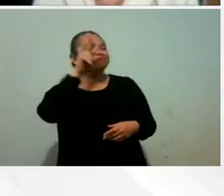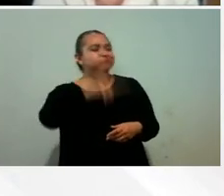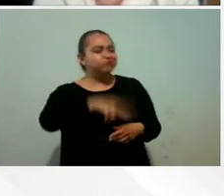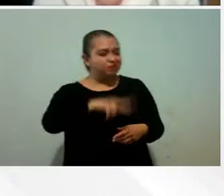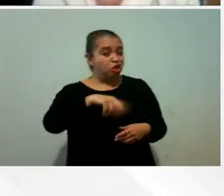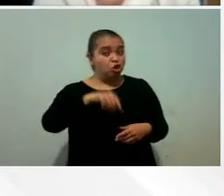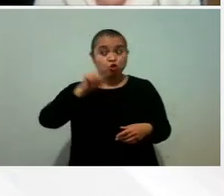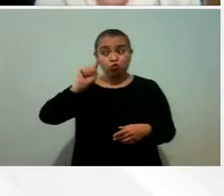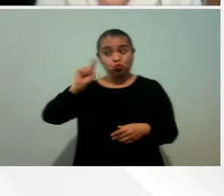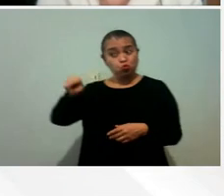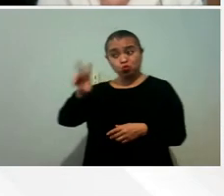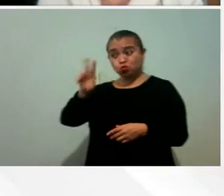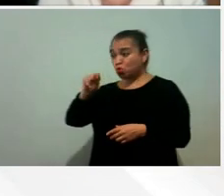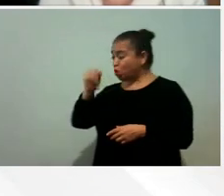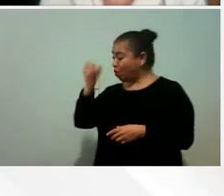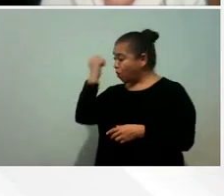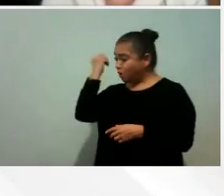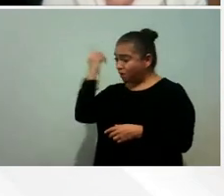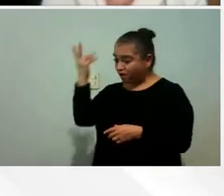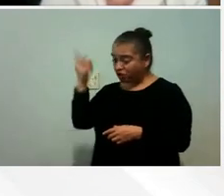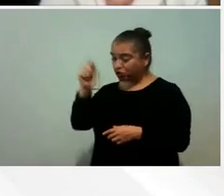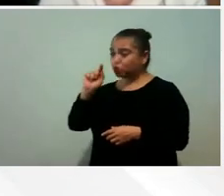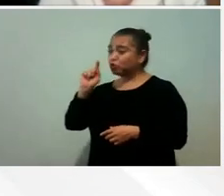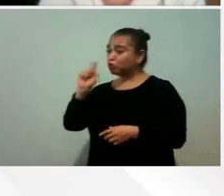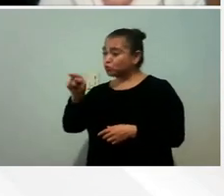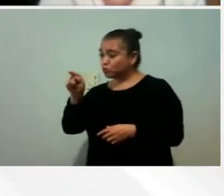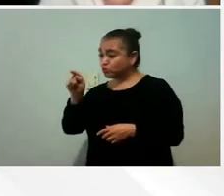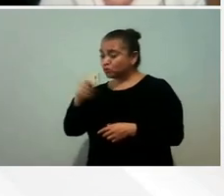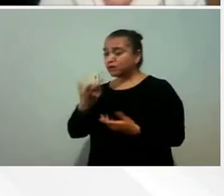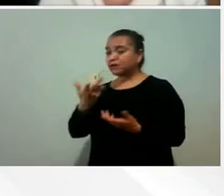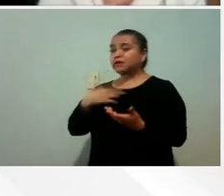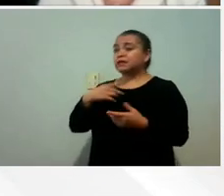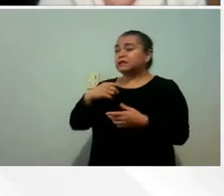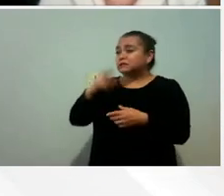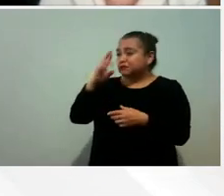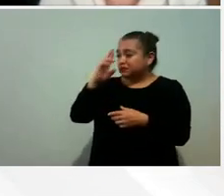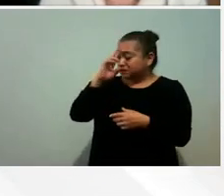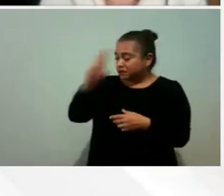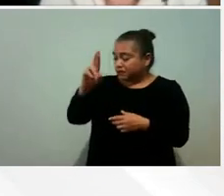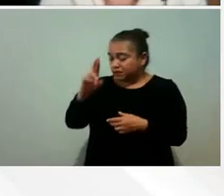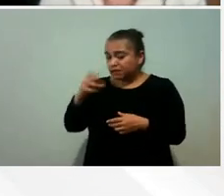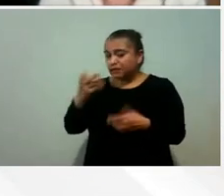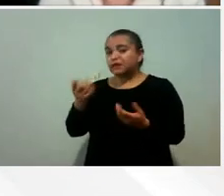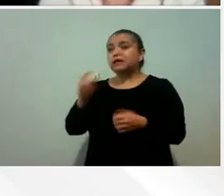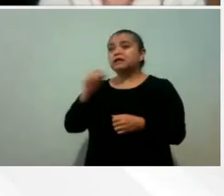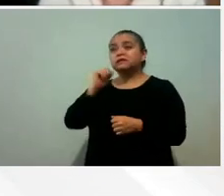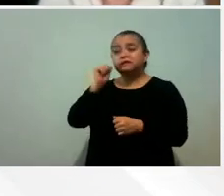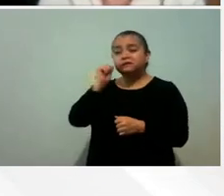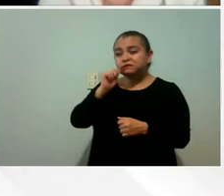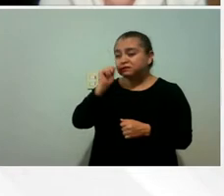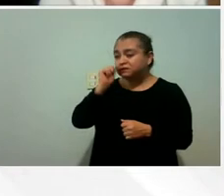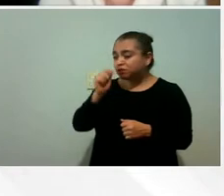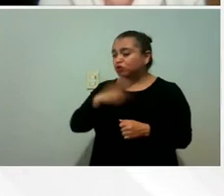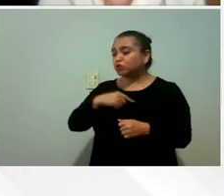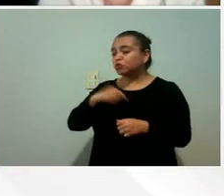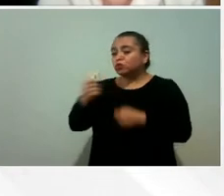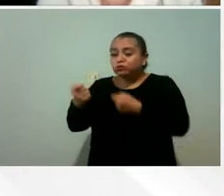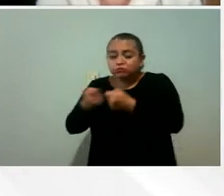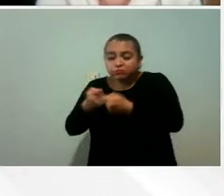olvides. Eres responsable para siempre de lo que has domesticado.